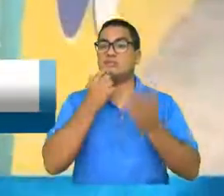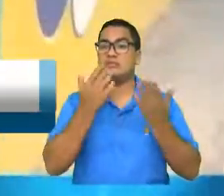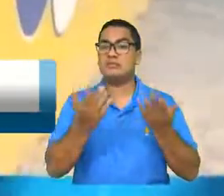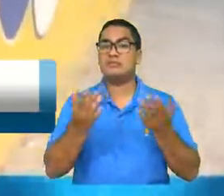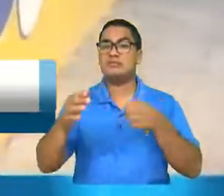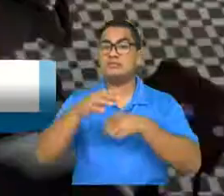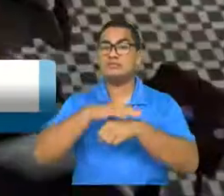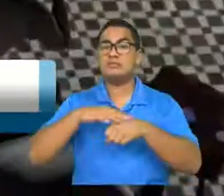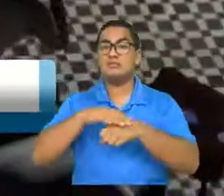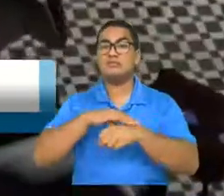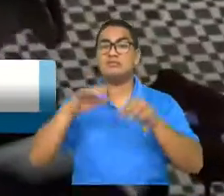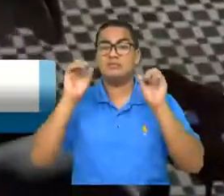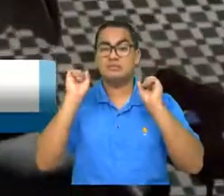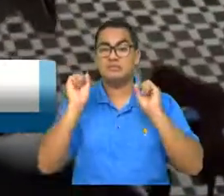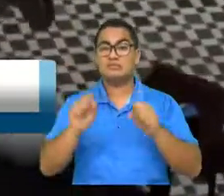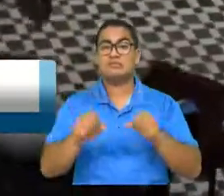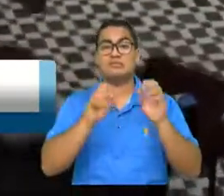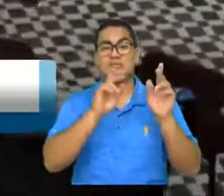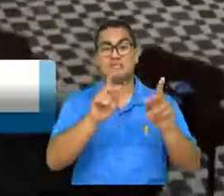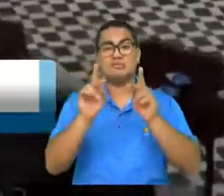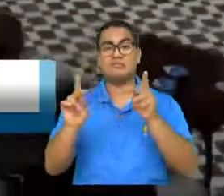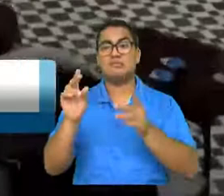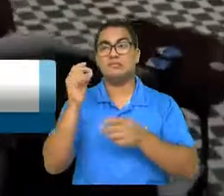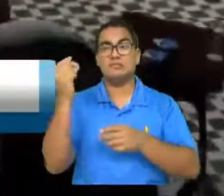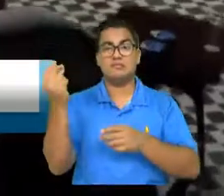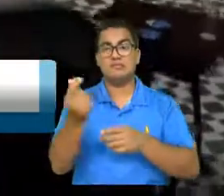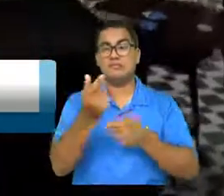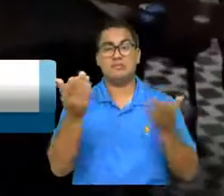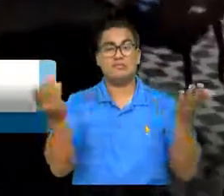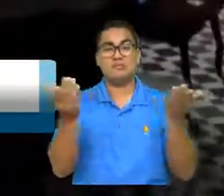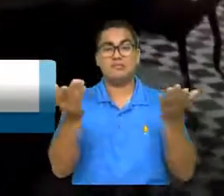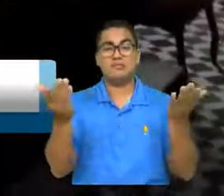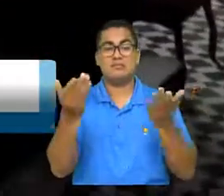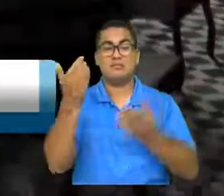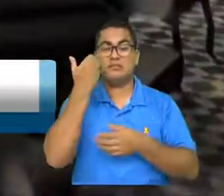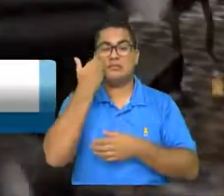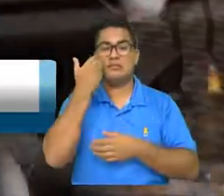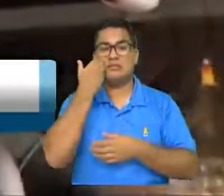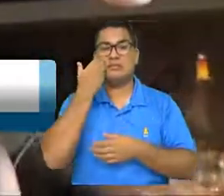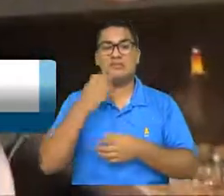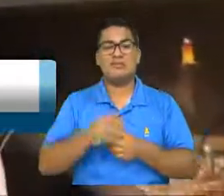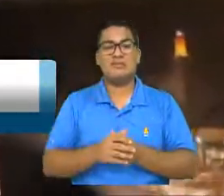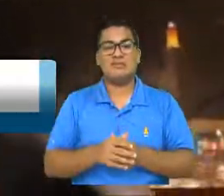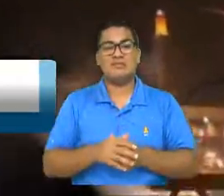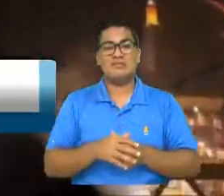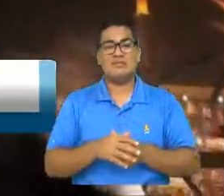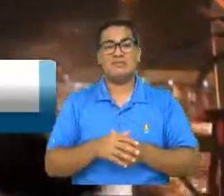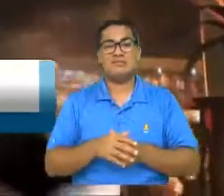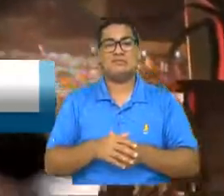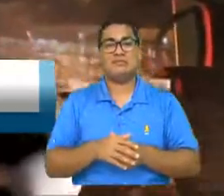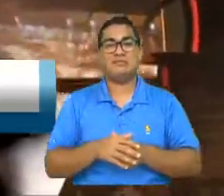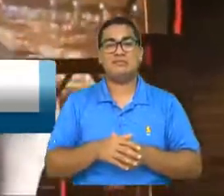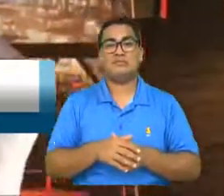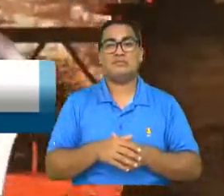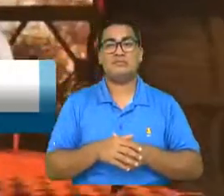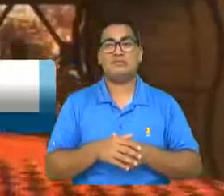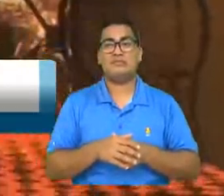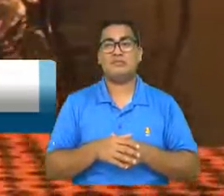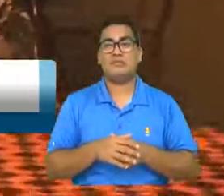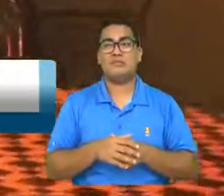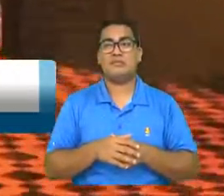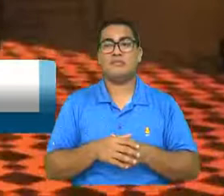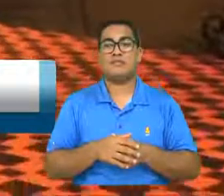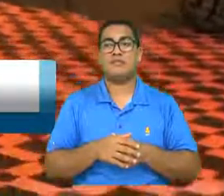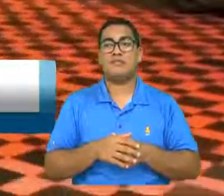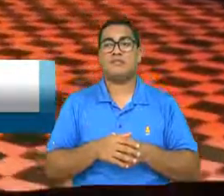identificar rápidamente que sí se trata de esta enfermedad y lo que viene es la prueba.